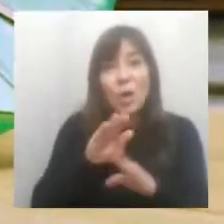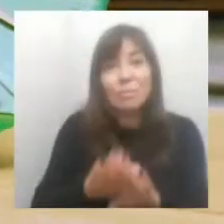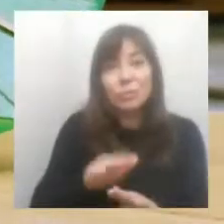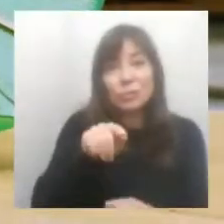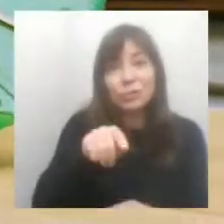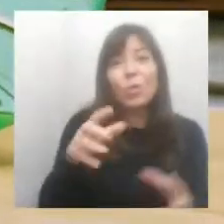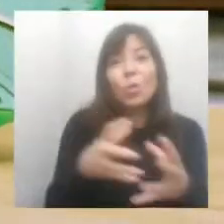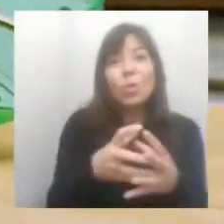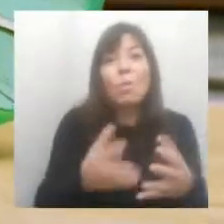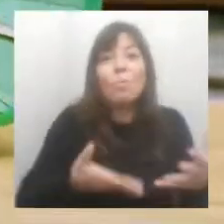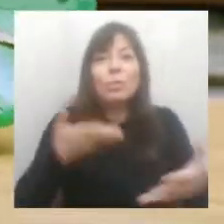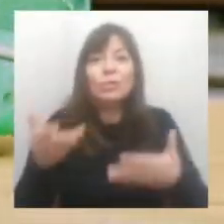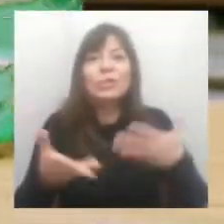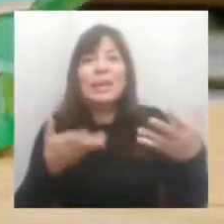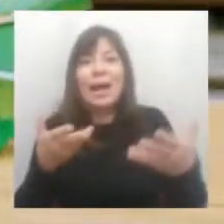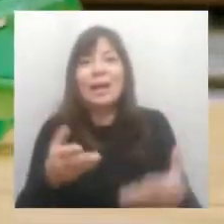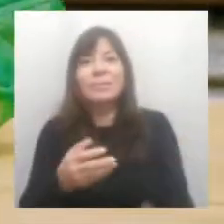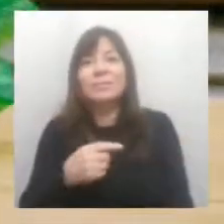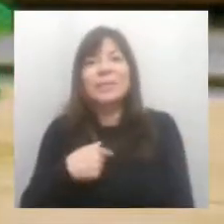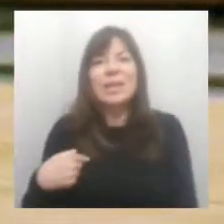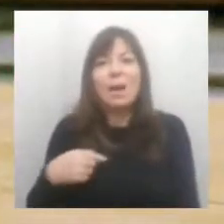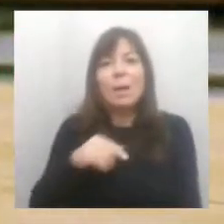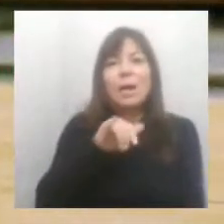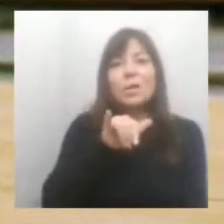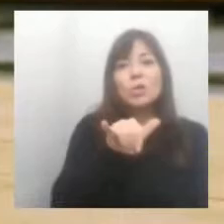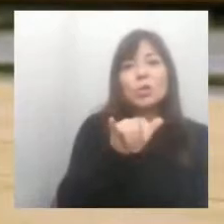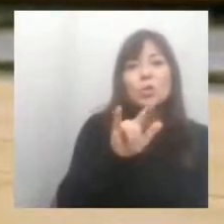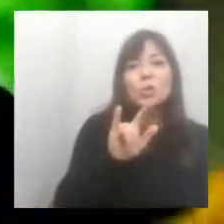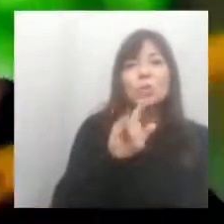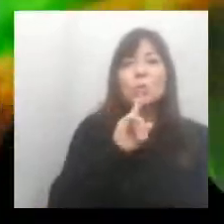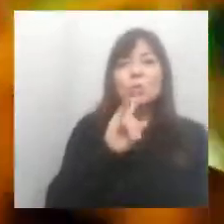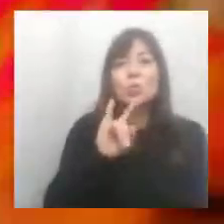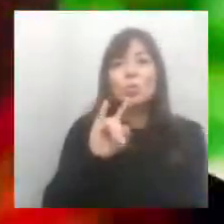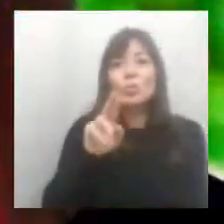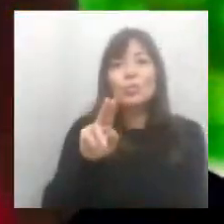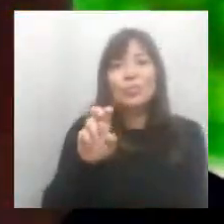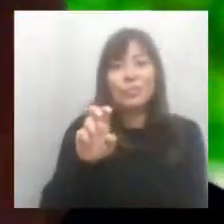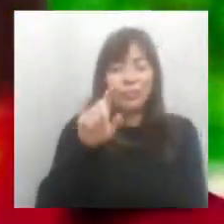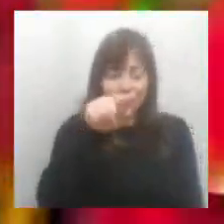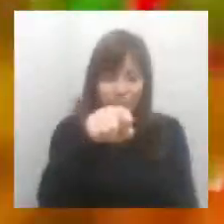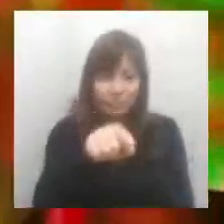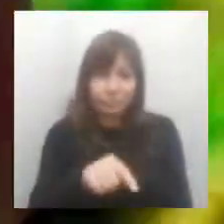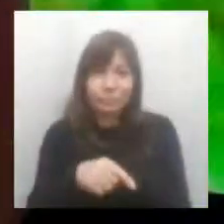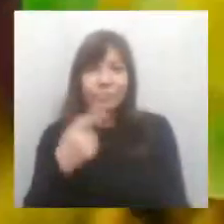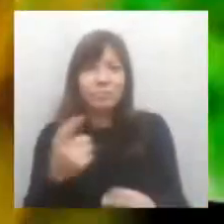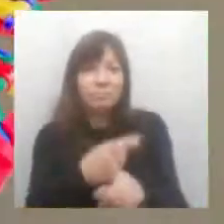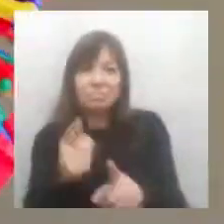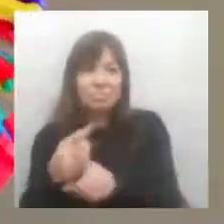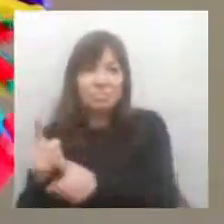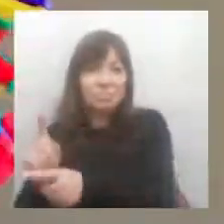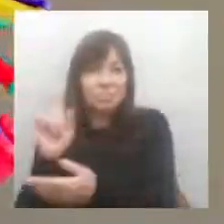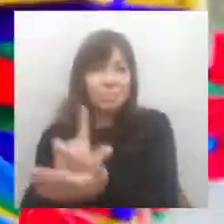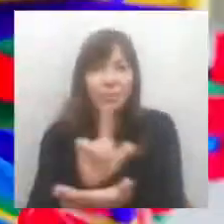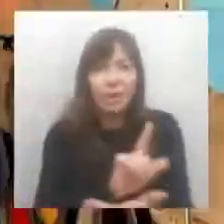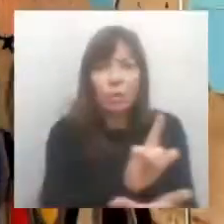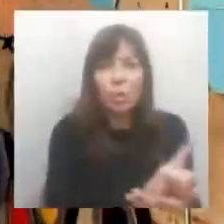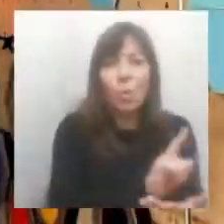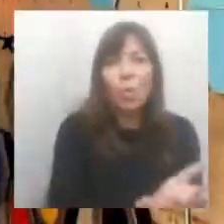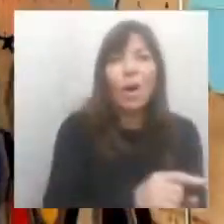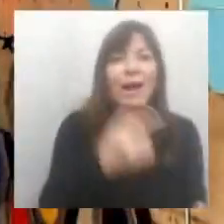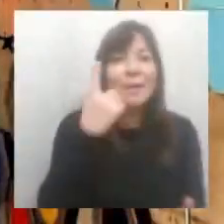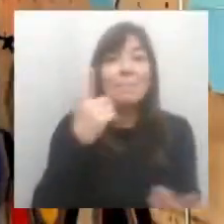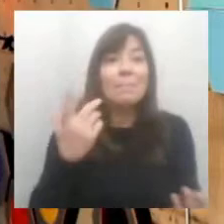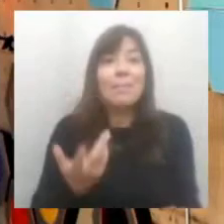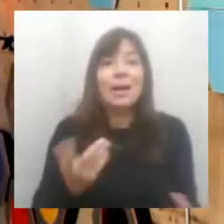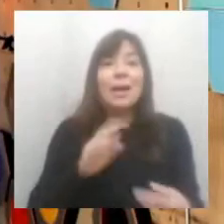Ahí podemos ver otras figuras que este ingeniero ha realizado. Están en distintos lugares, como comenté, para ser expuestas. Y